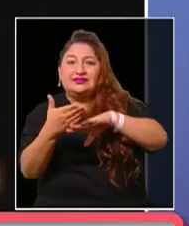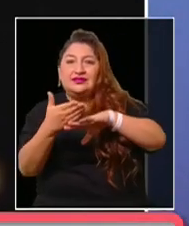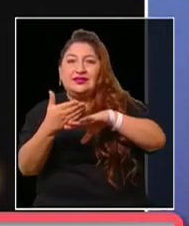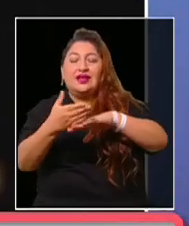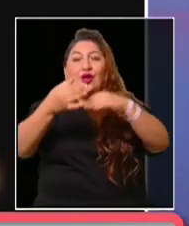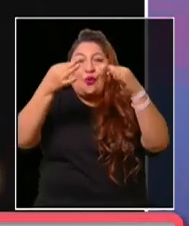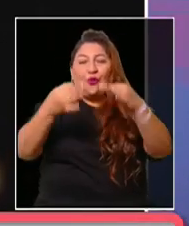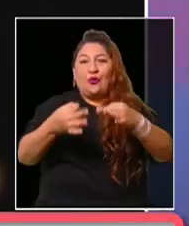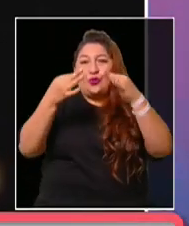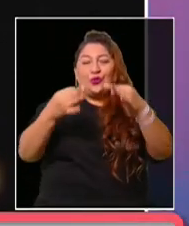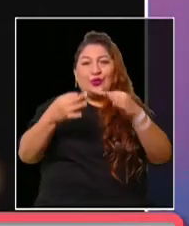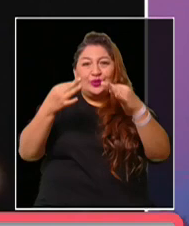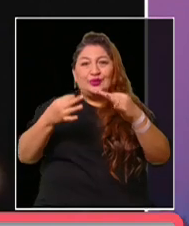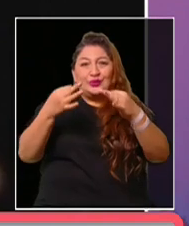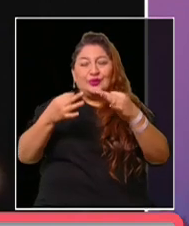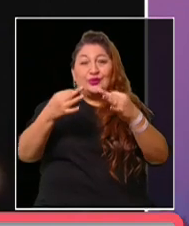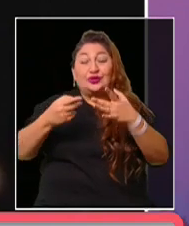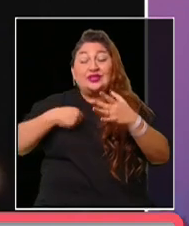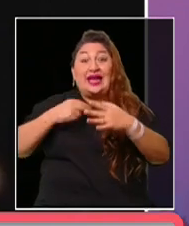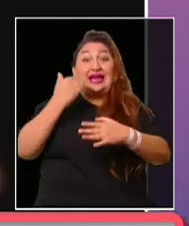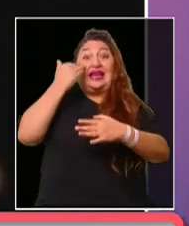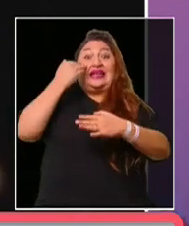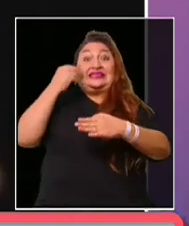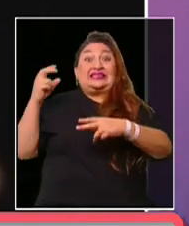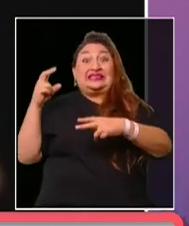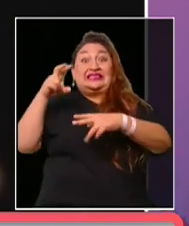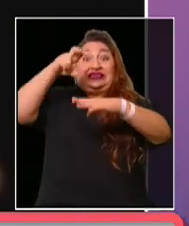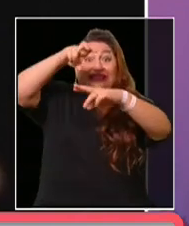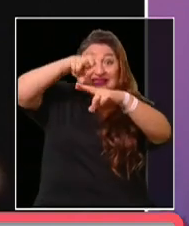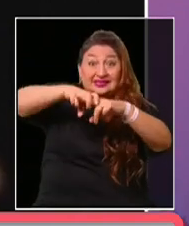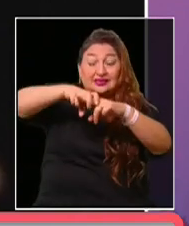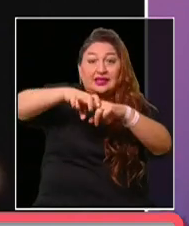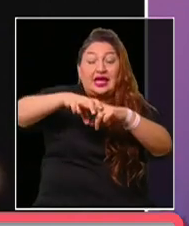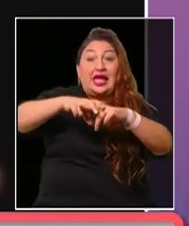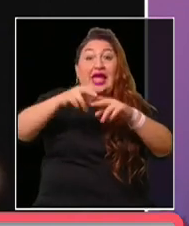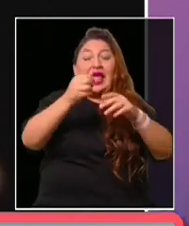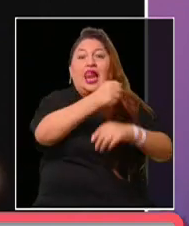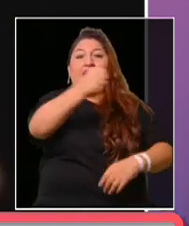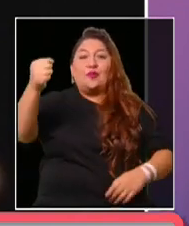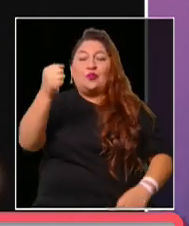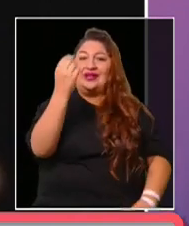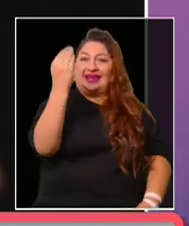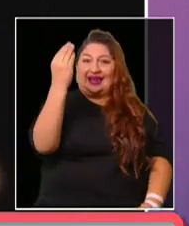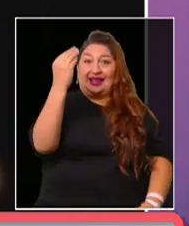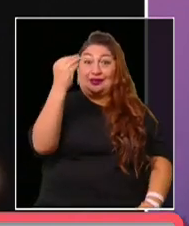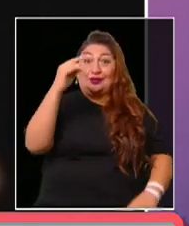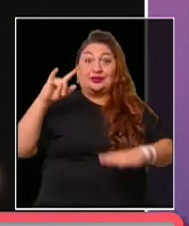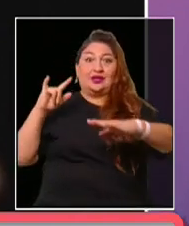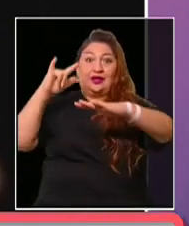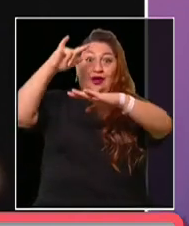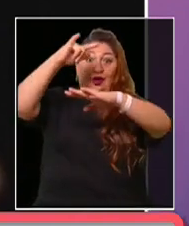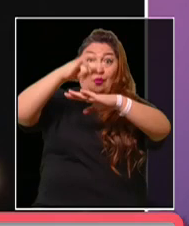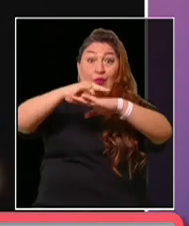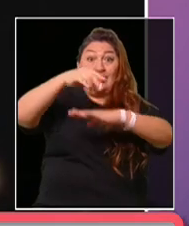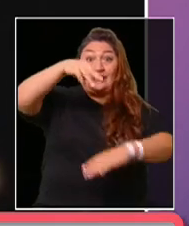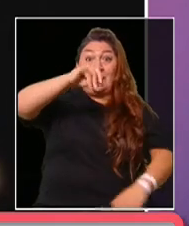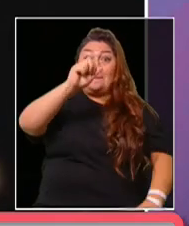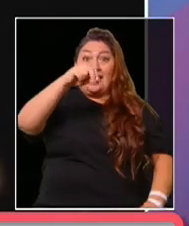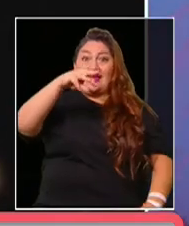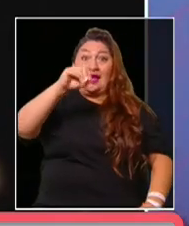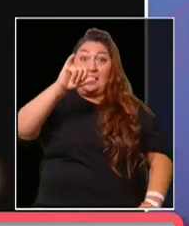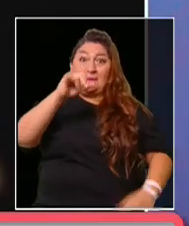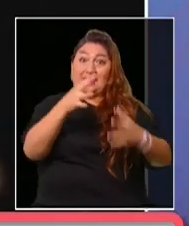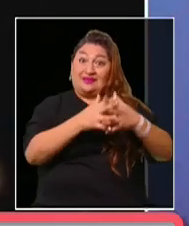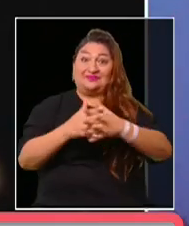justo cuando me estaba por subir al avión, en la puerta número 14 del aeropuerto de Miami, nos llamaron